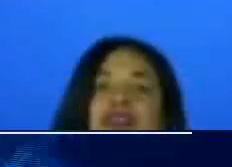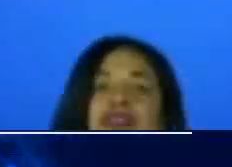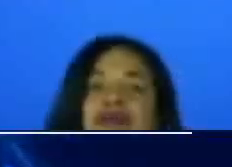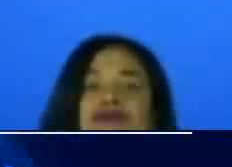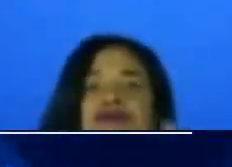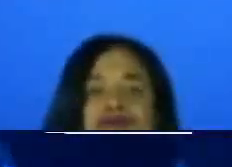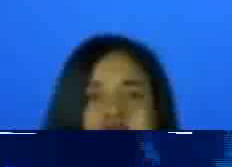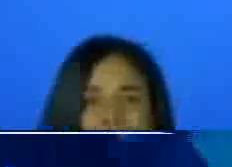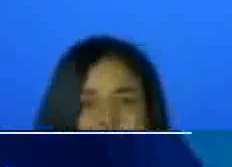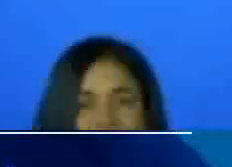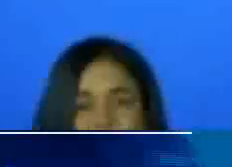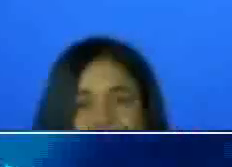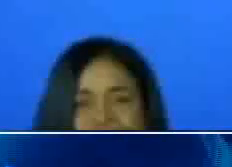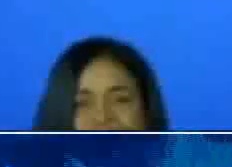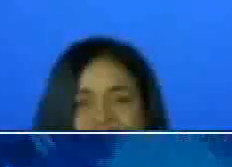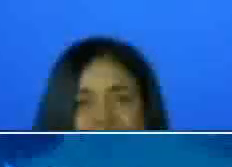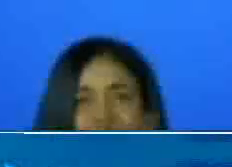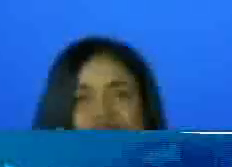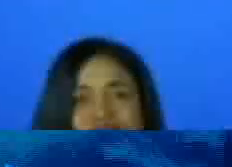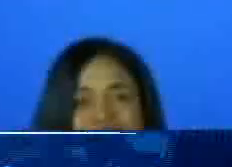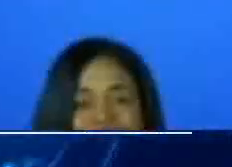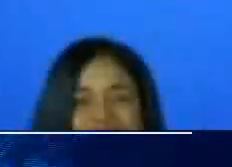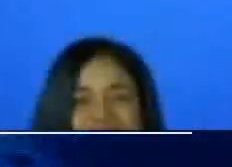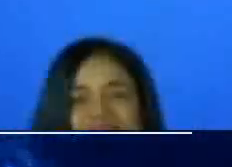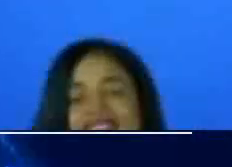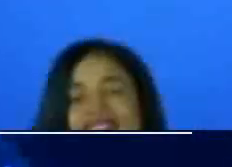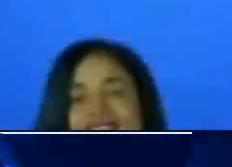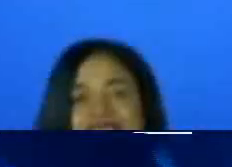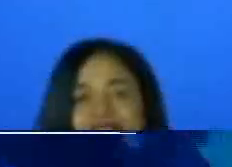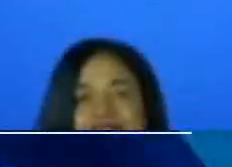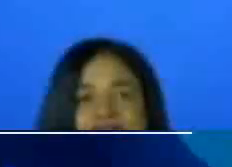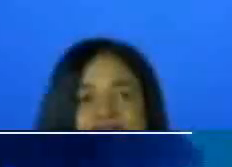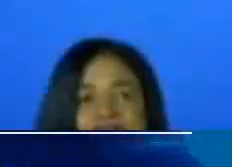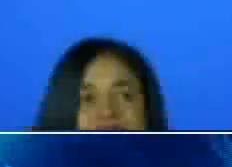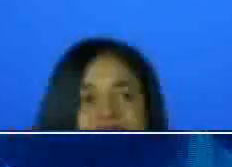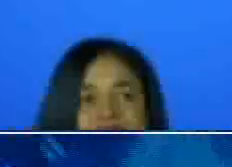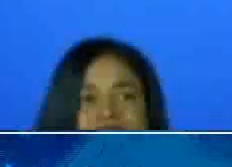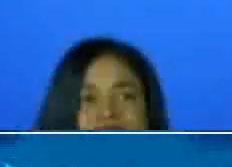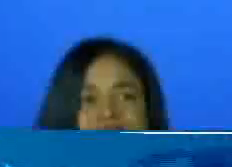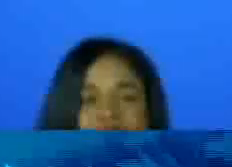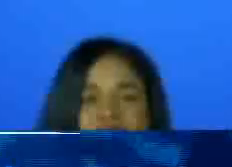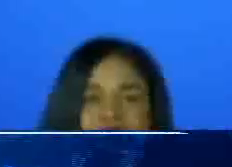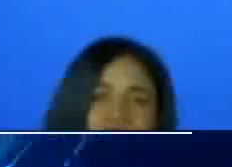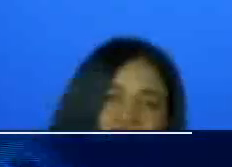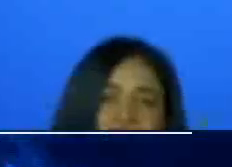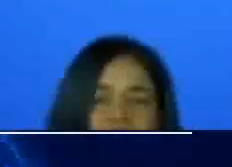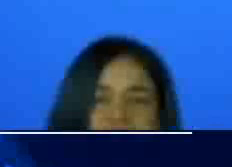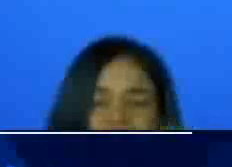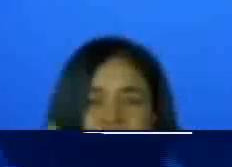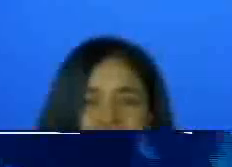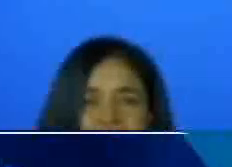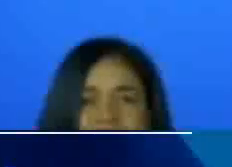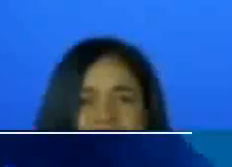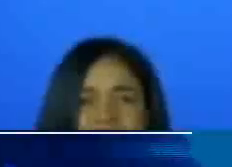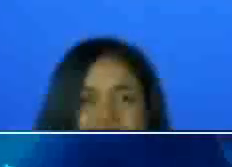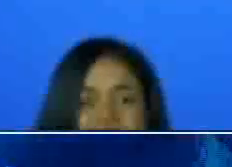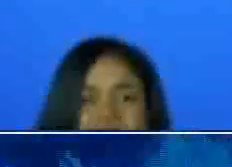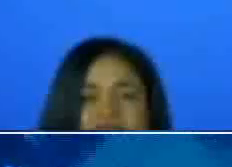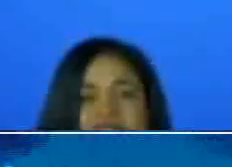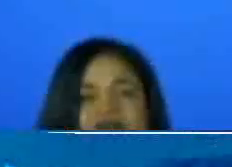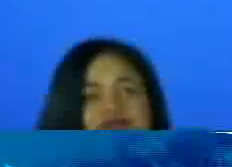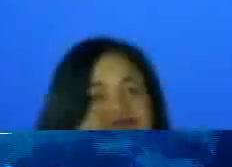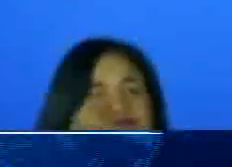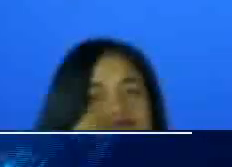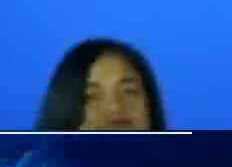usar la tecnología, a usar la robótica, a usar la ciencia y a